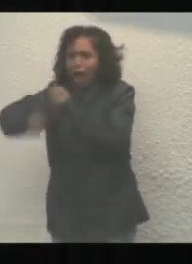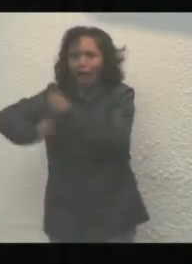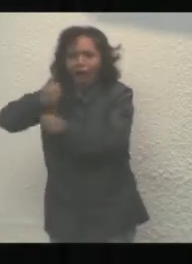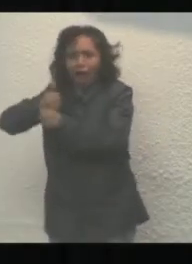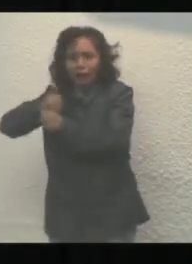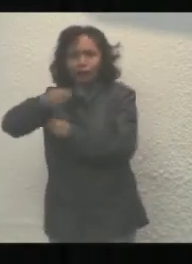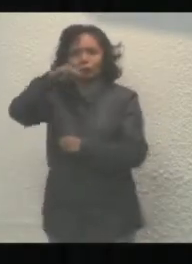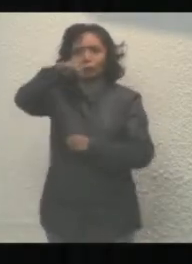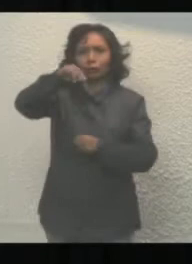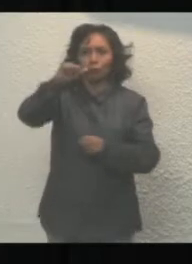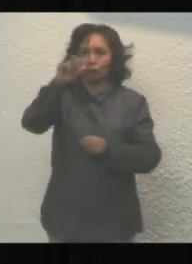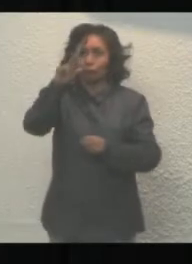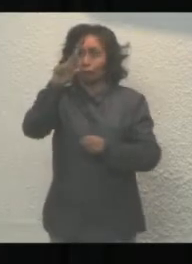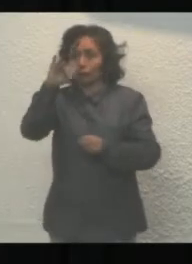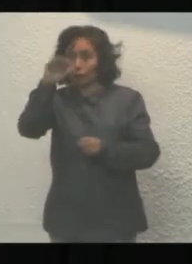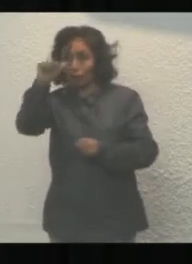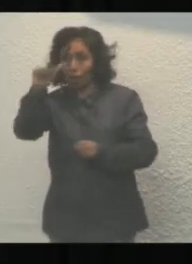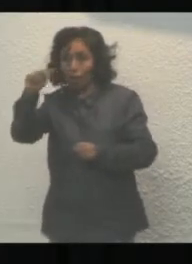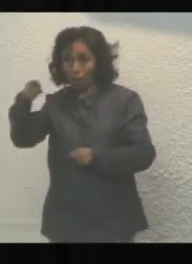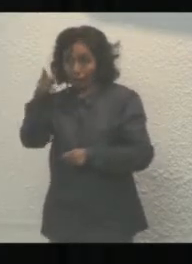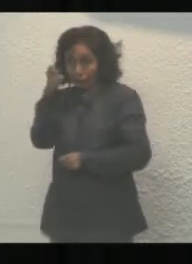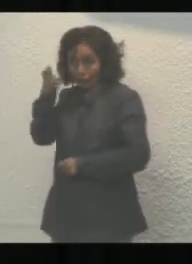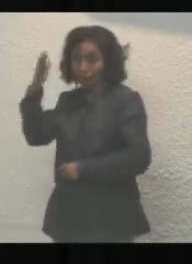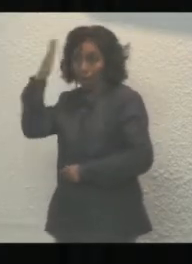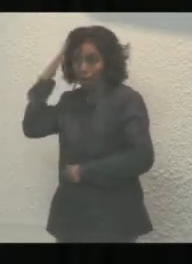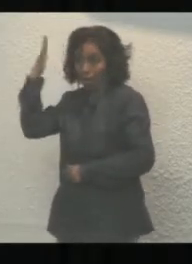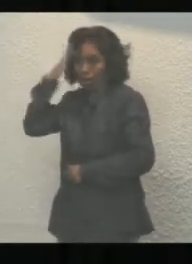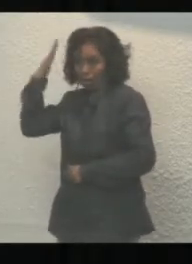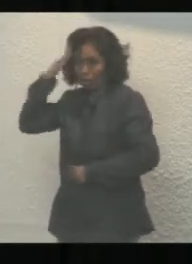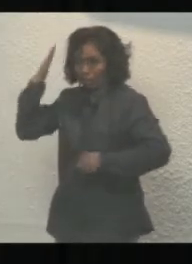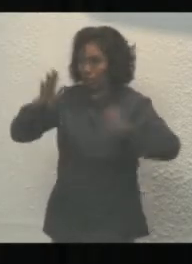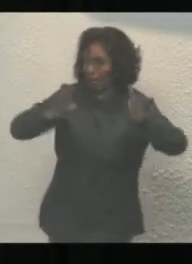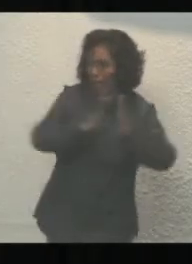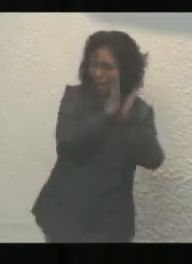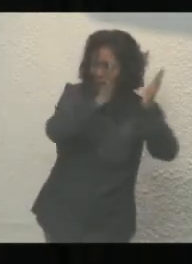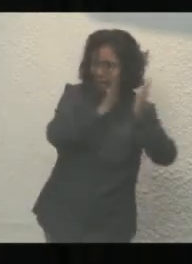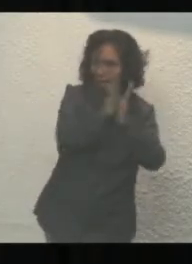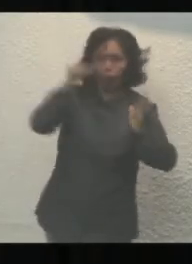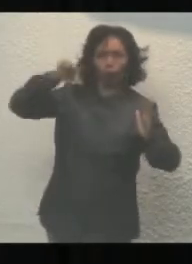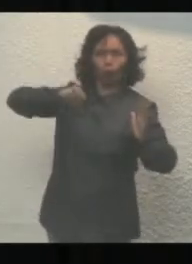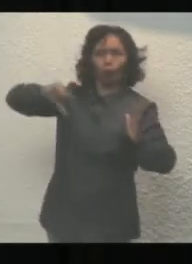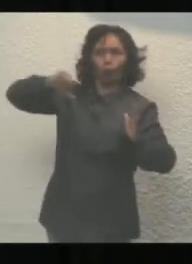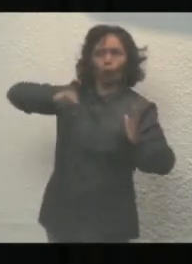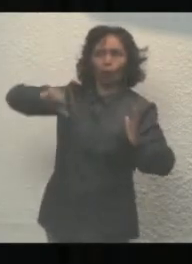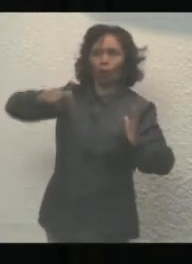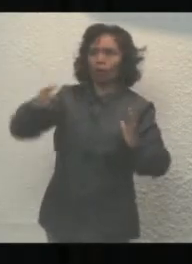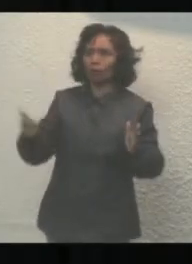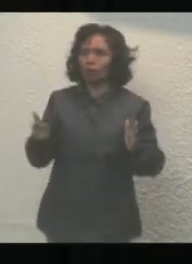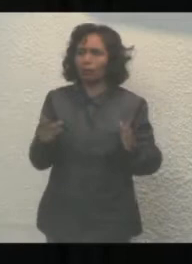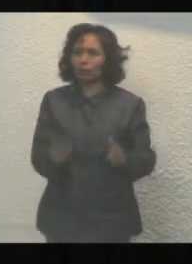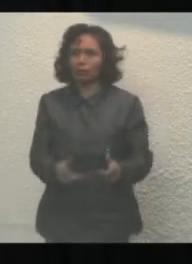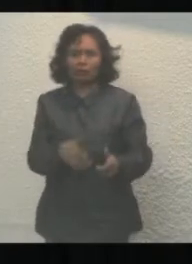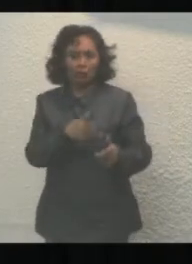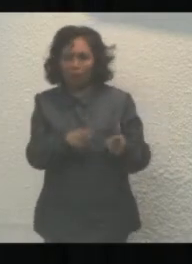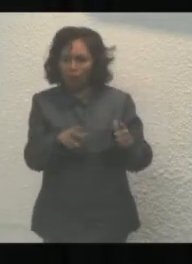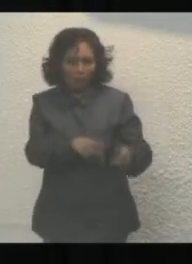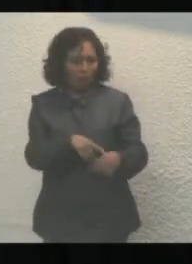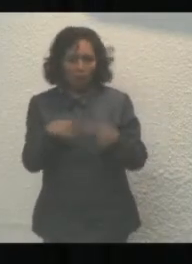Wicap, una de las lideresas mayas de la guerra de casta, no se le visibilizó por muchos